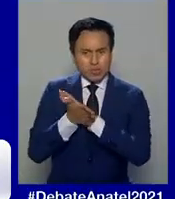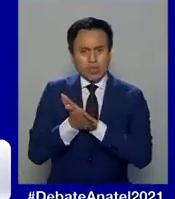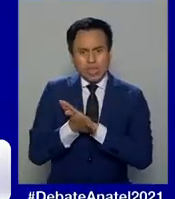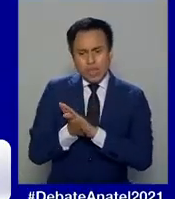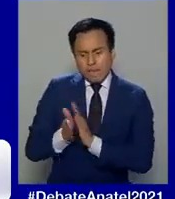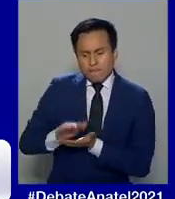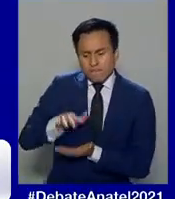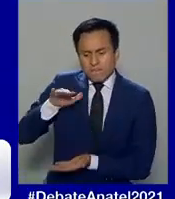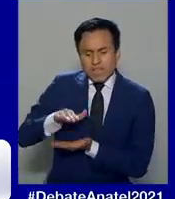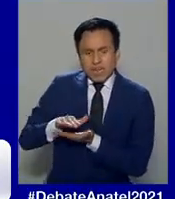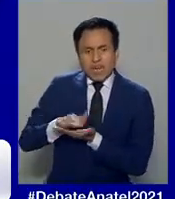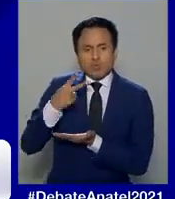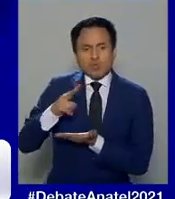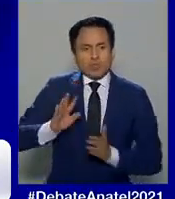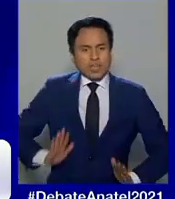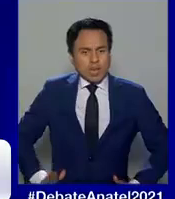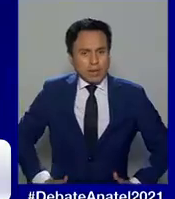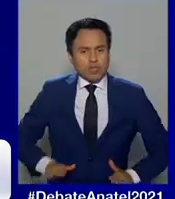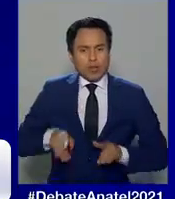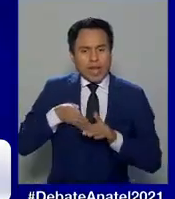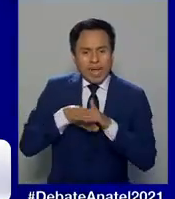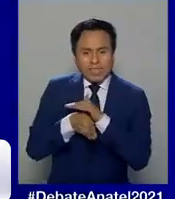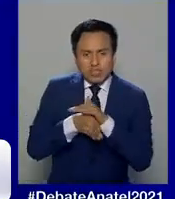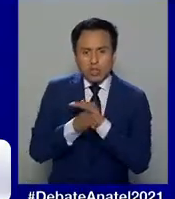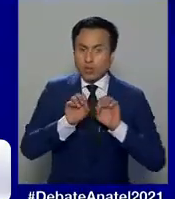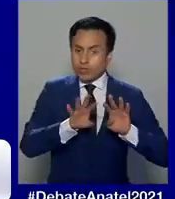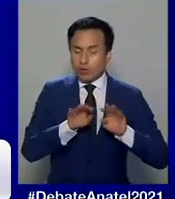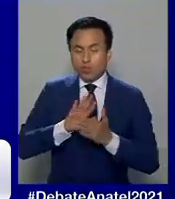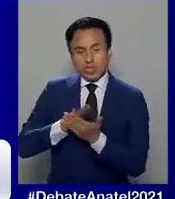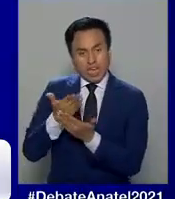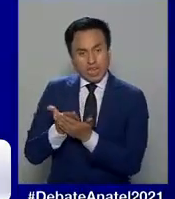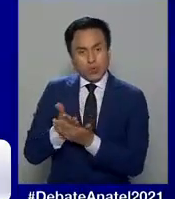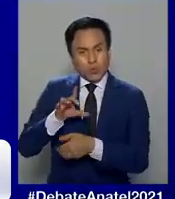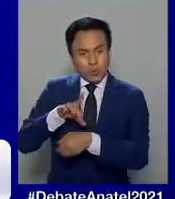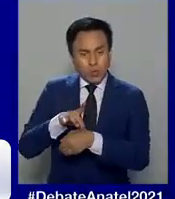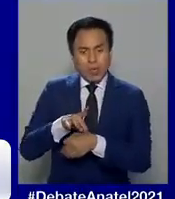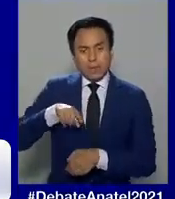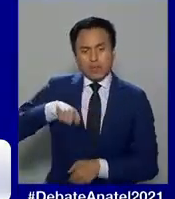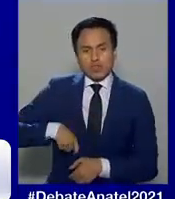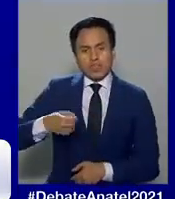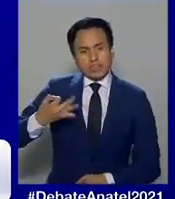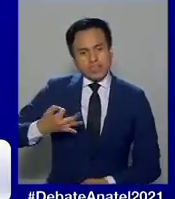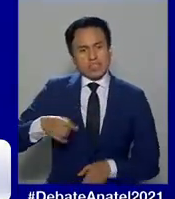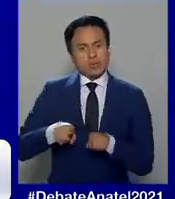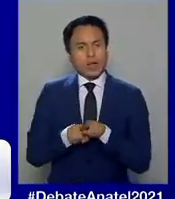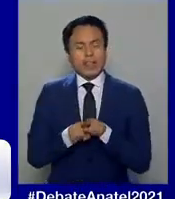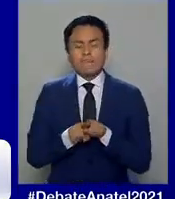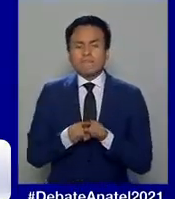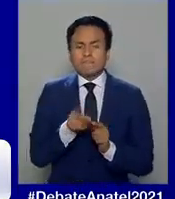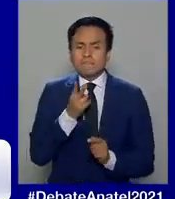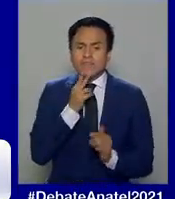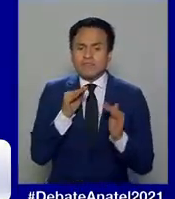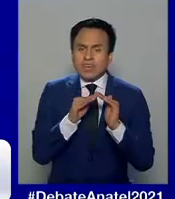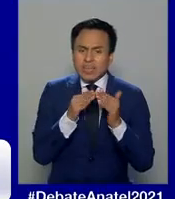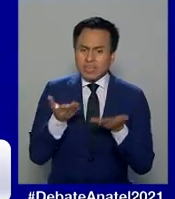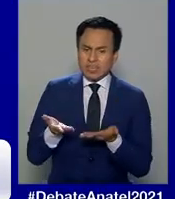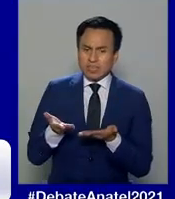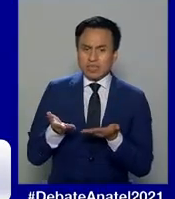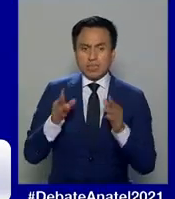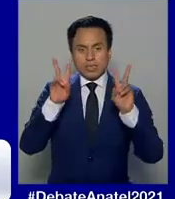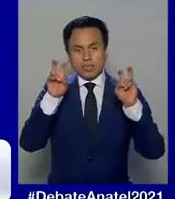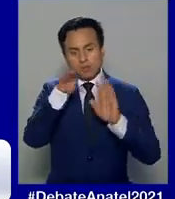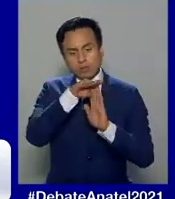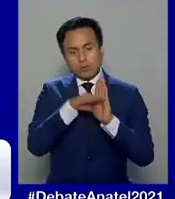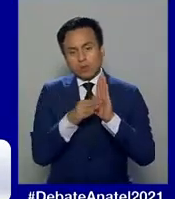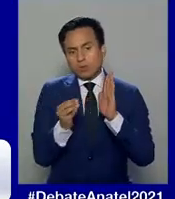billetera de cada familia el acceso a la educación, a la salud, a pensiones dignas, a la vivienda. Y eso, el título que le pongan, a mí